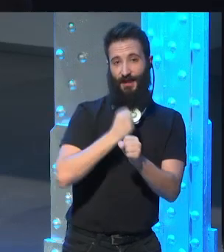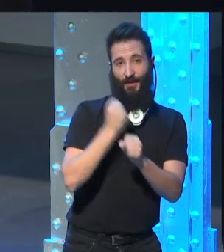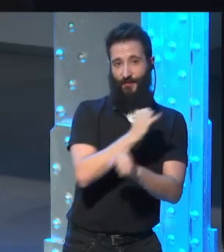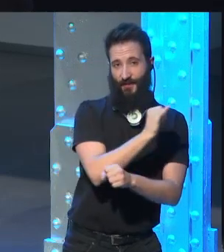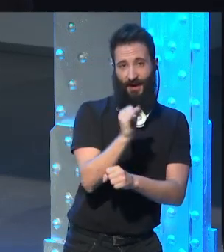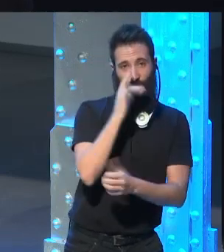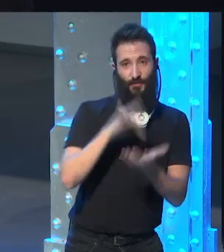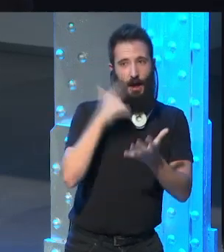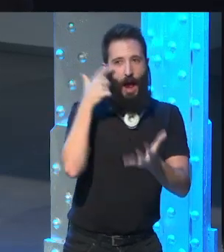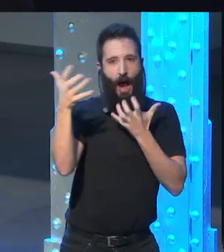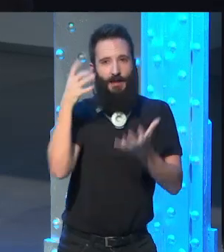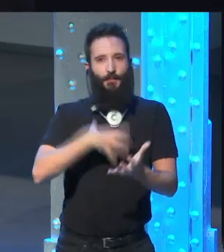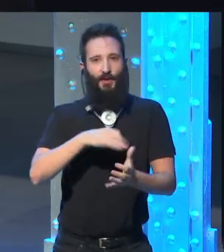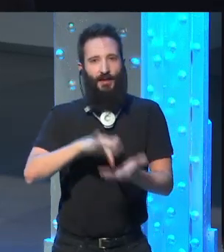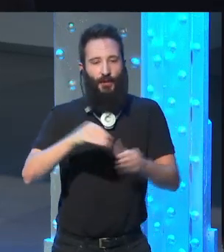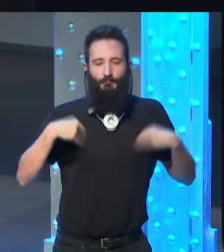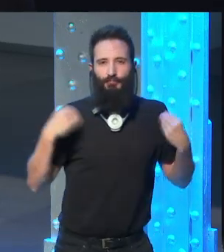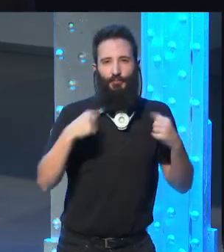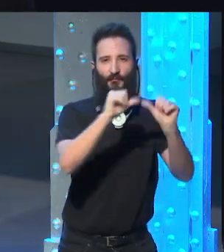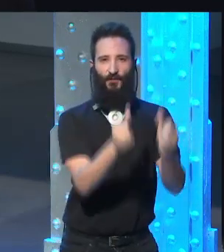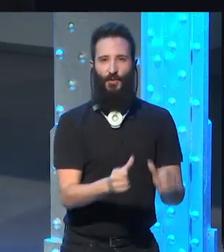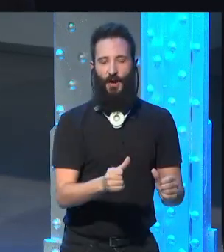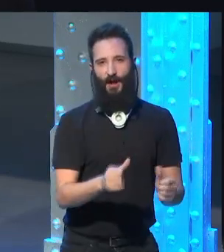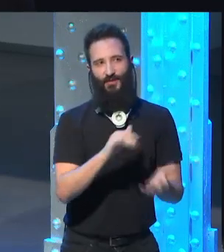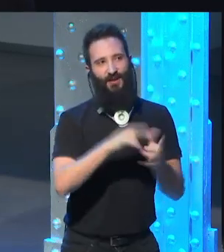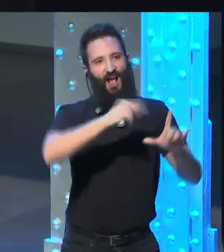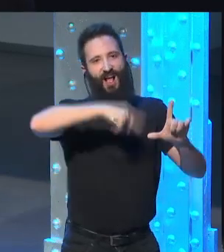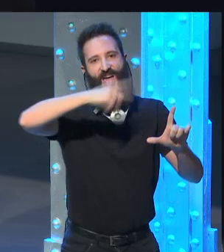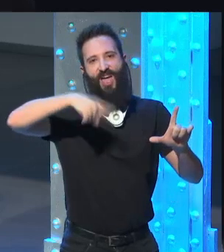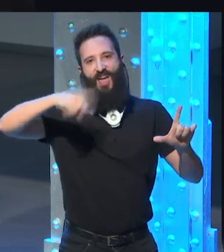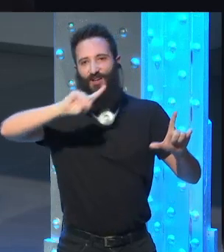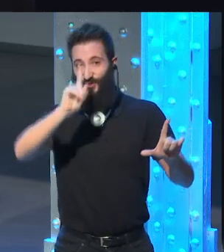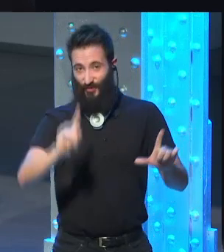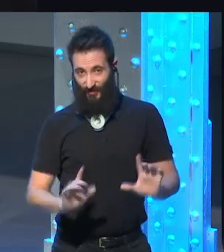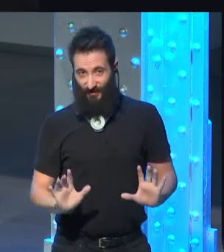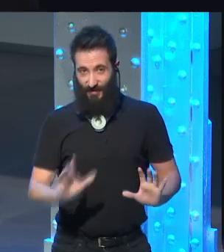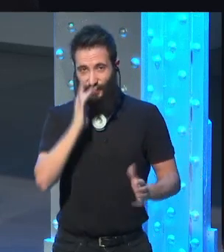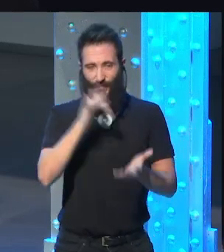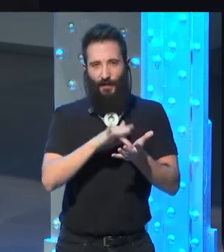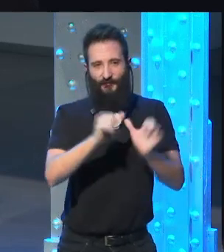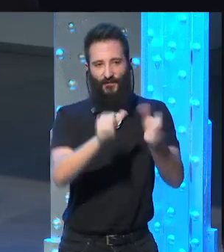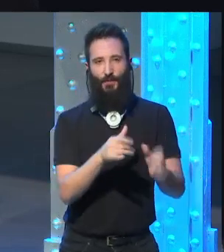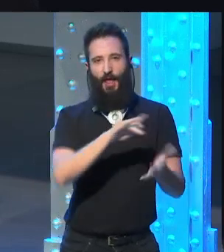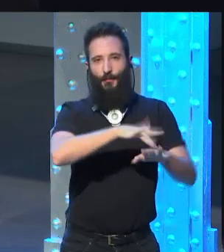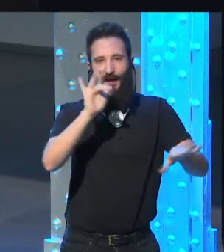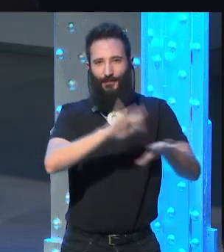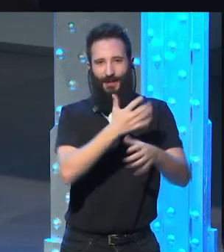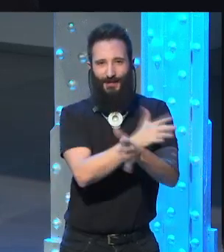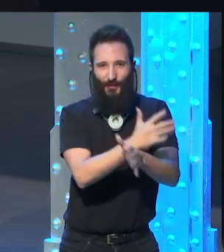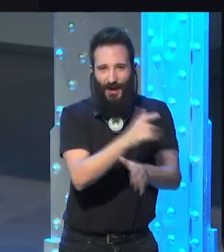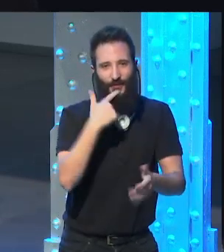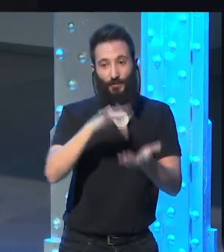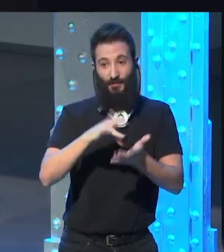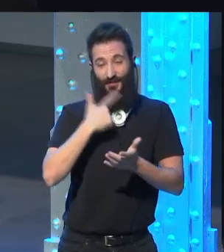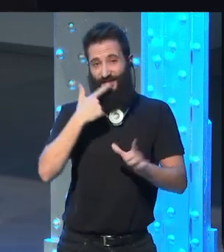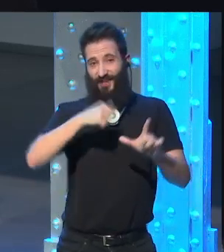algo artístico detrás que te permitía disfrutarlo de una forma que no era simplemente poner un gráfico, como decía, que los amigos no